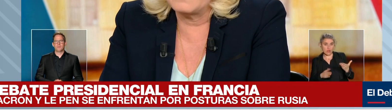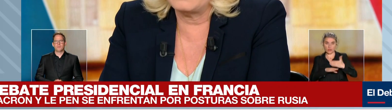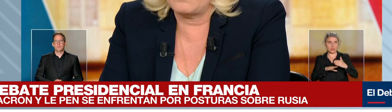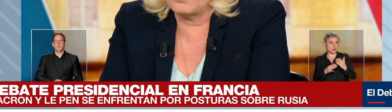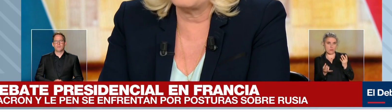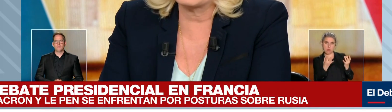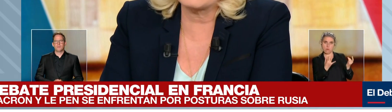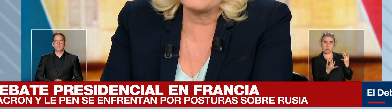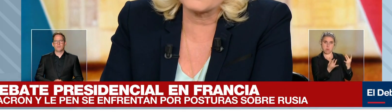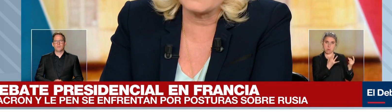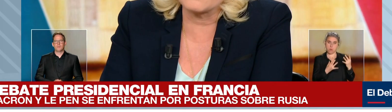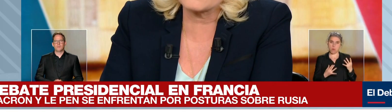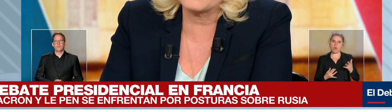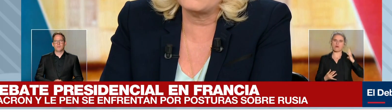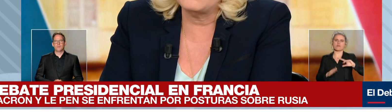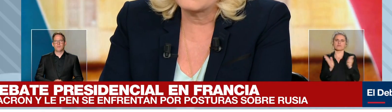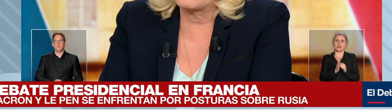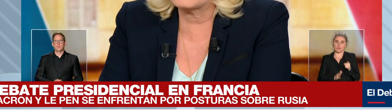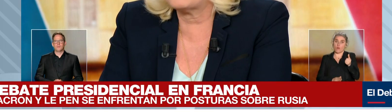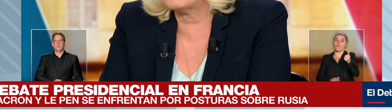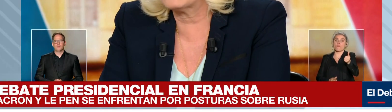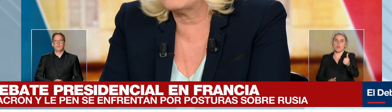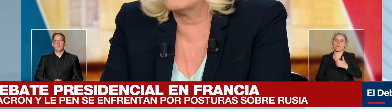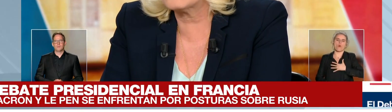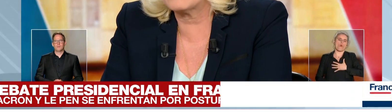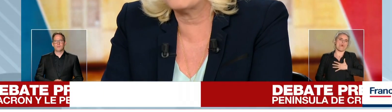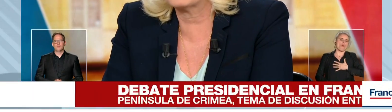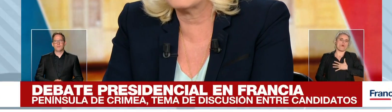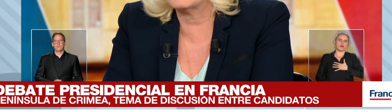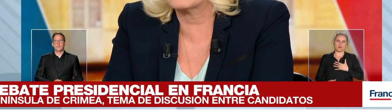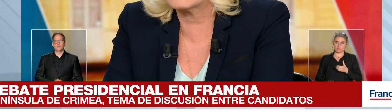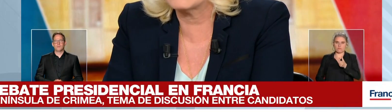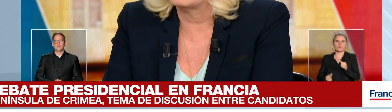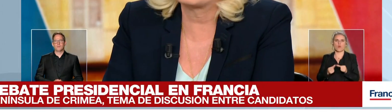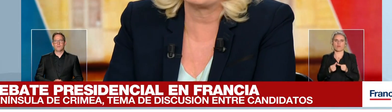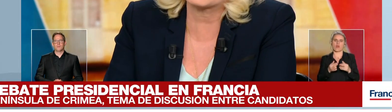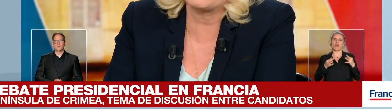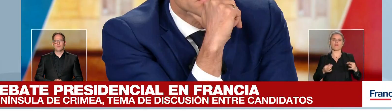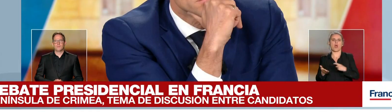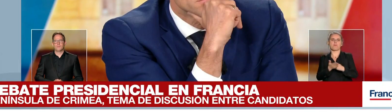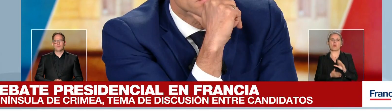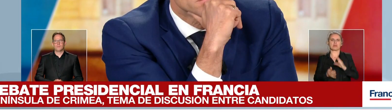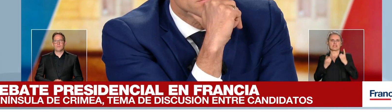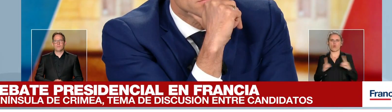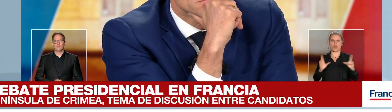exterior porque ningún banco francés me quiso conceder un préstamo. En ese momento eso fue tan escandaloso que usted